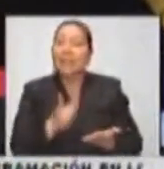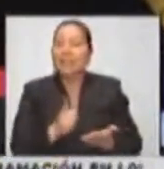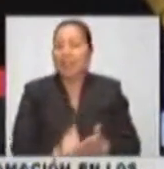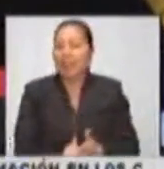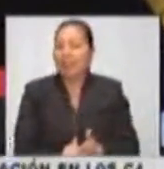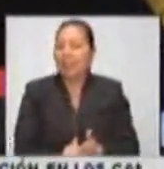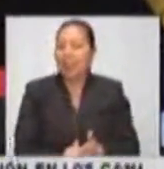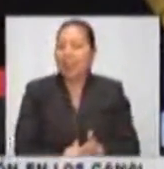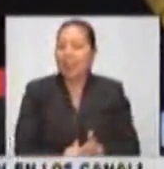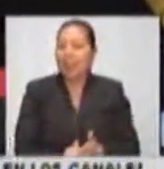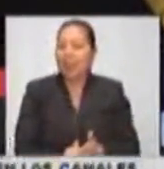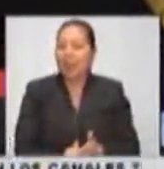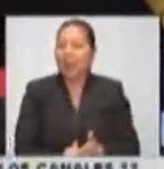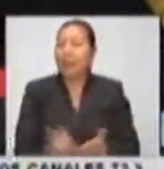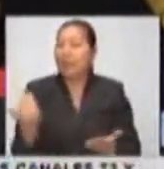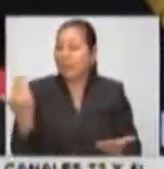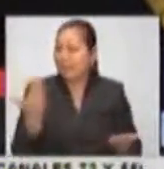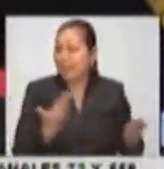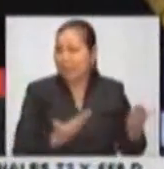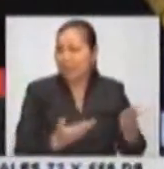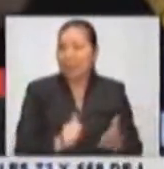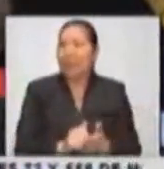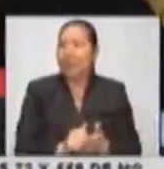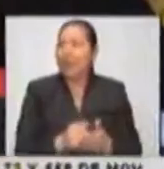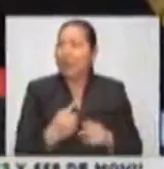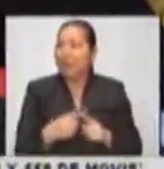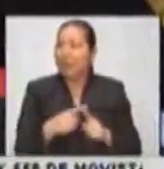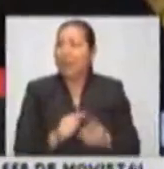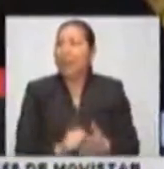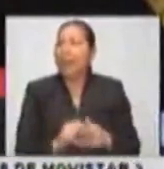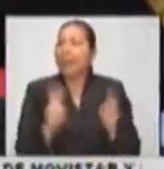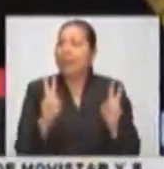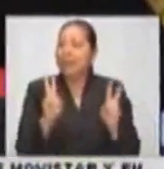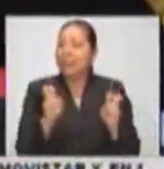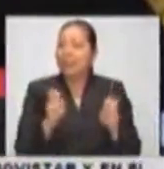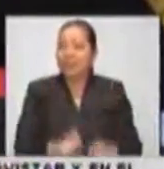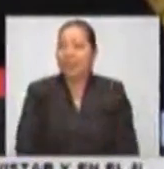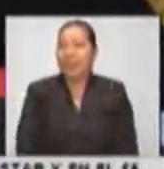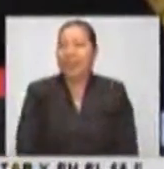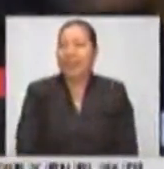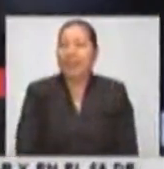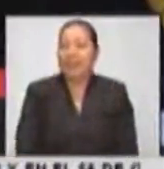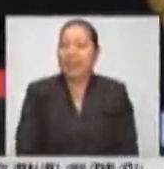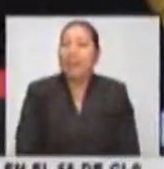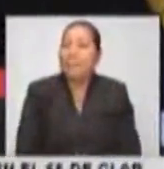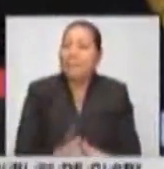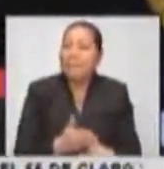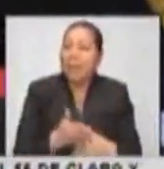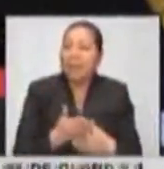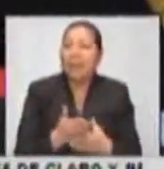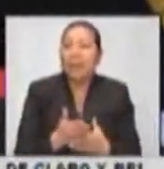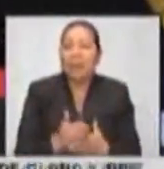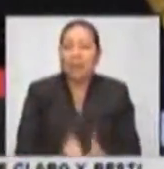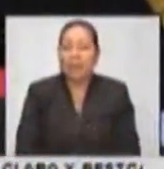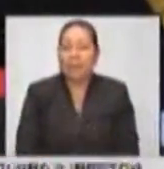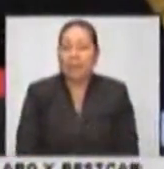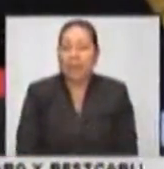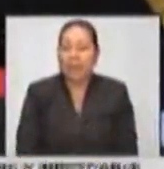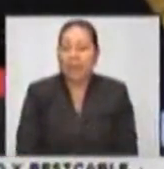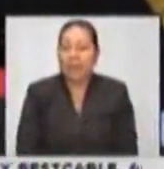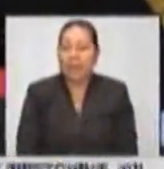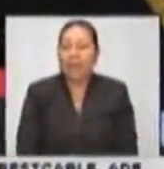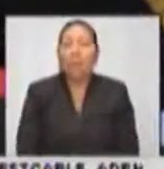de estar invitados en varios temas a ser participantes, que exige una